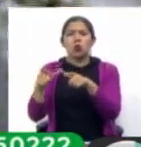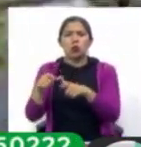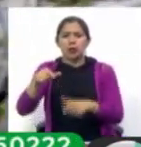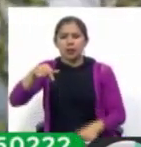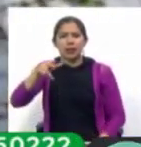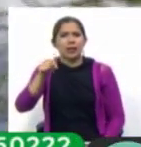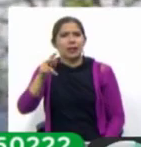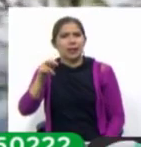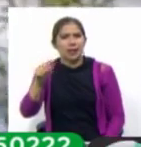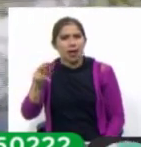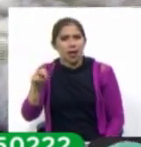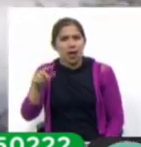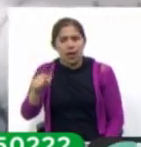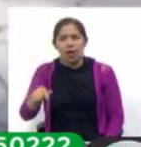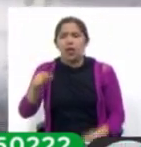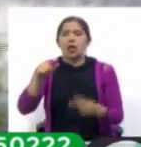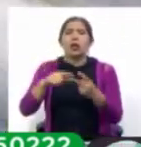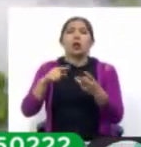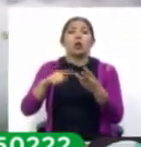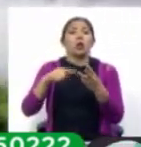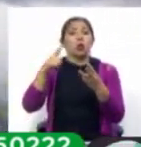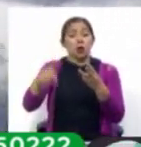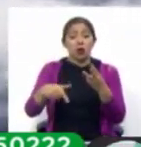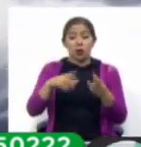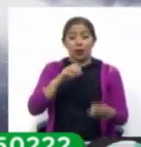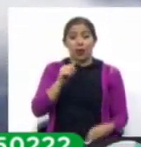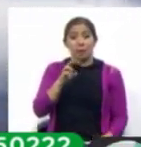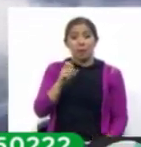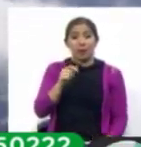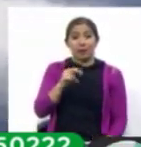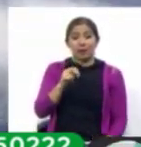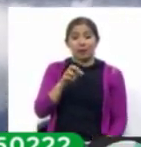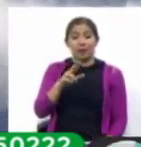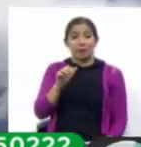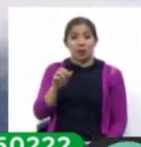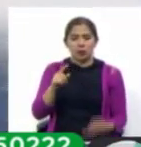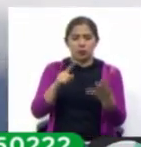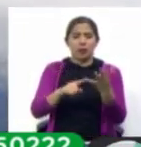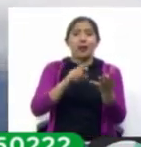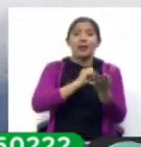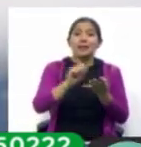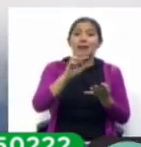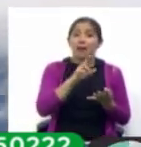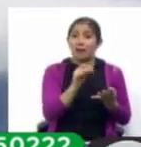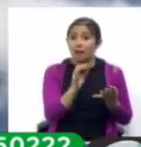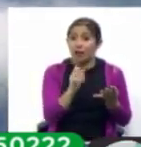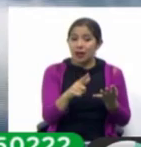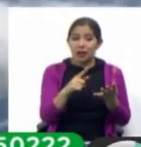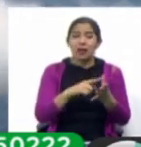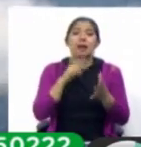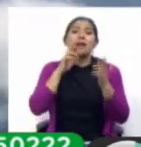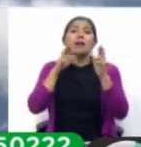Quitinuquiña. Luego se tiene previsto Carmen Rivero Torres, San Rafael, Río Negro